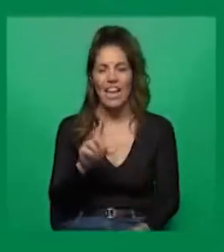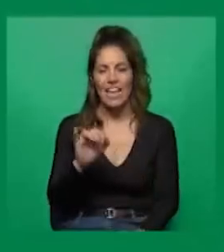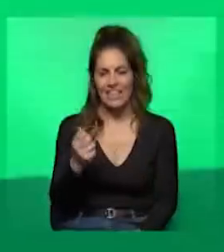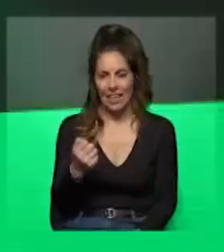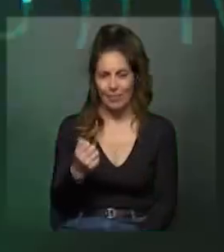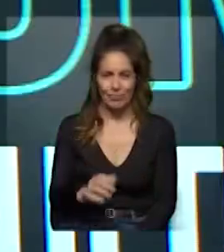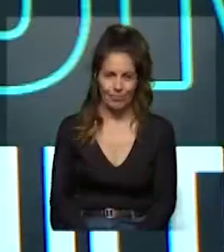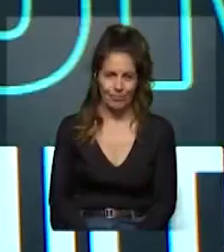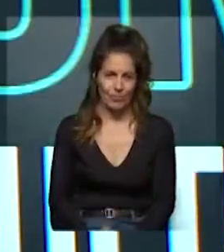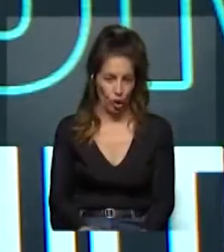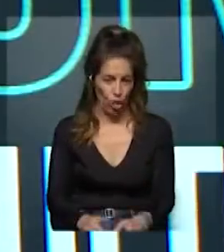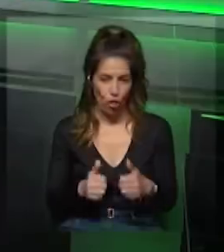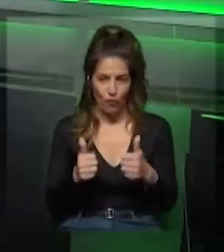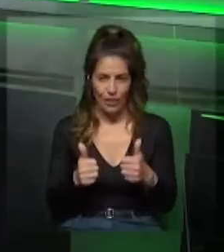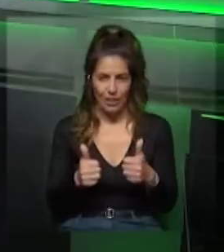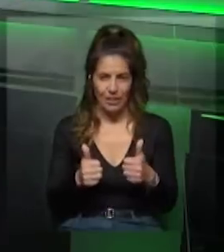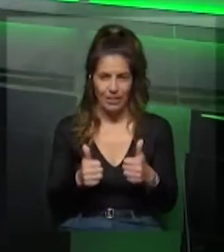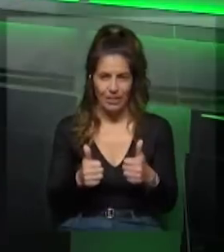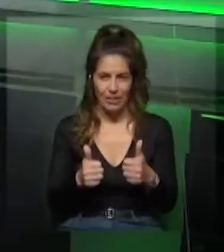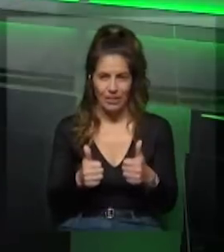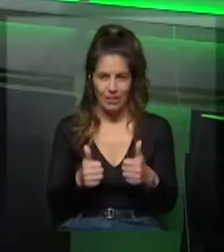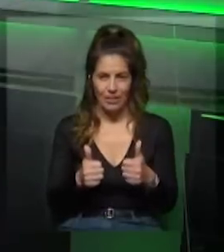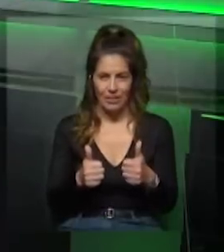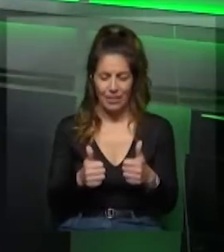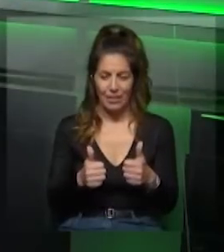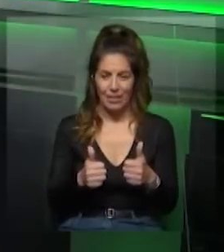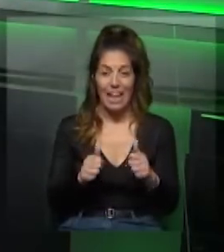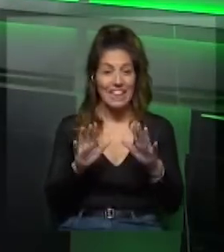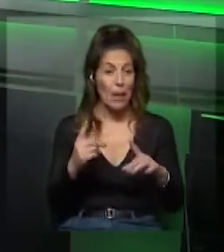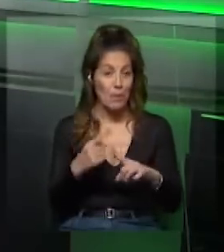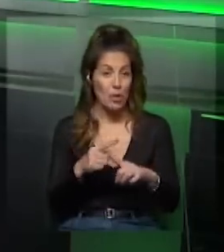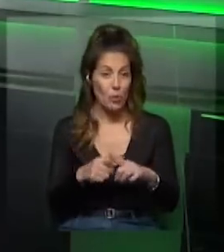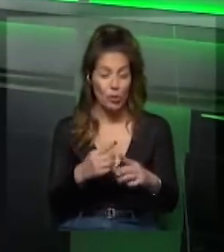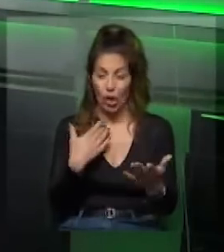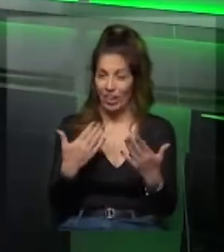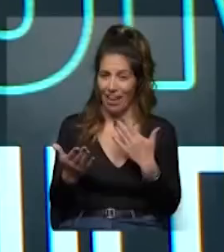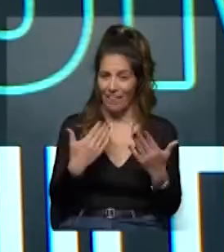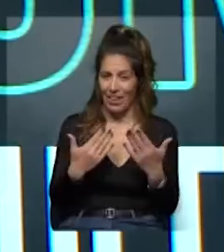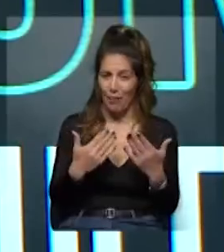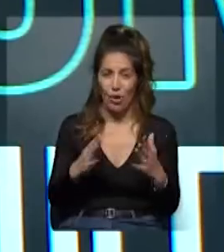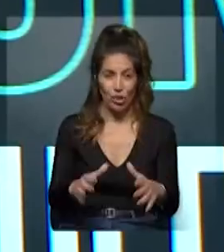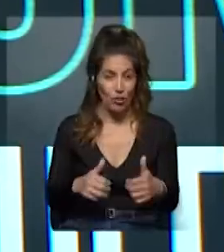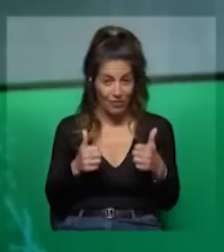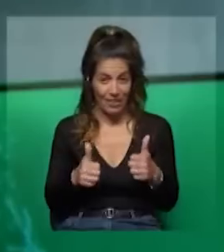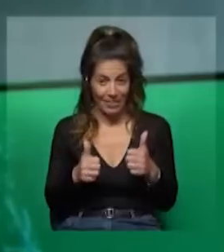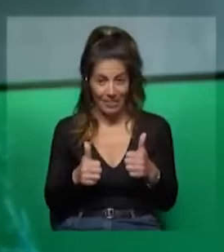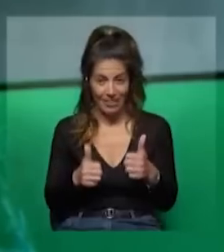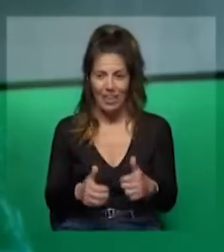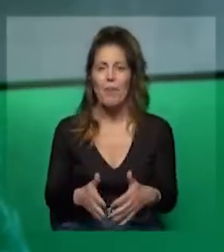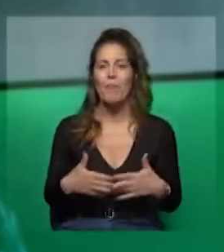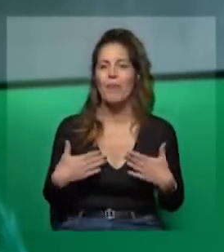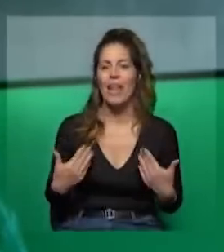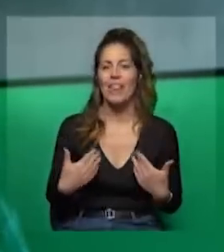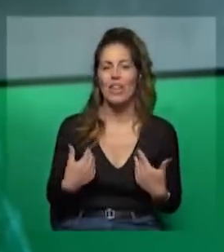estás cómo andamos todo bien Cómo estás desde que te dejé hace hace 10 minutos hace 10 minutos esto es Bárbara alegro